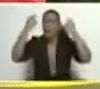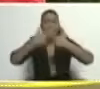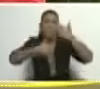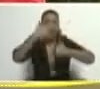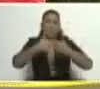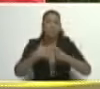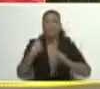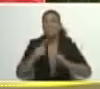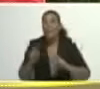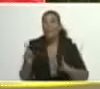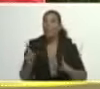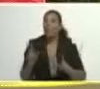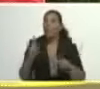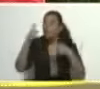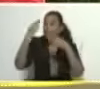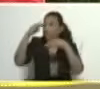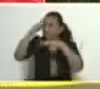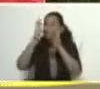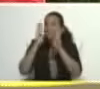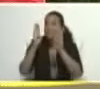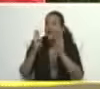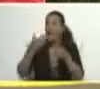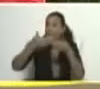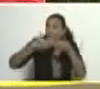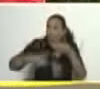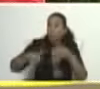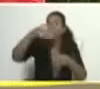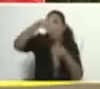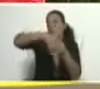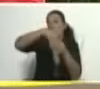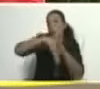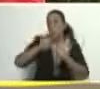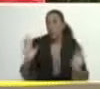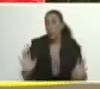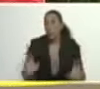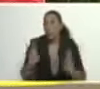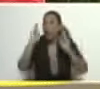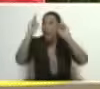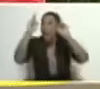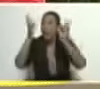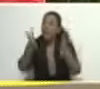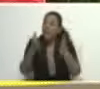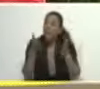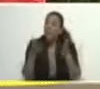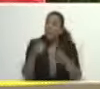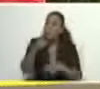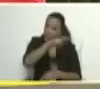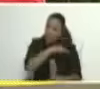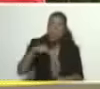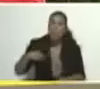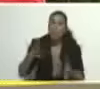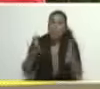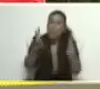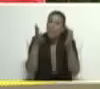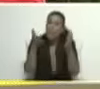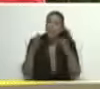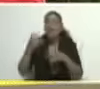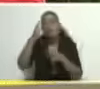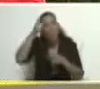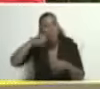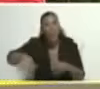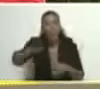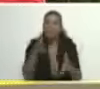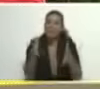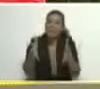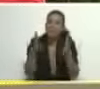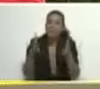pero vamos a estar muy pendientes. Esperemos que la victoria será nuestra, la victoria será para el pueblo de